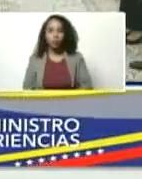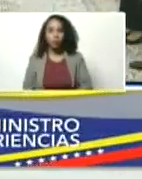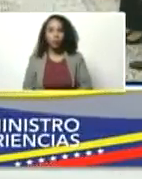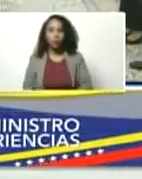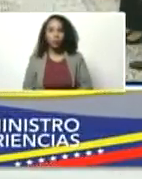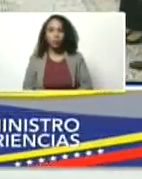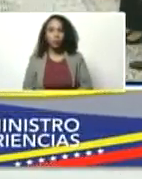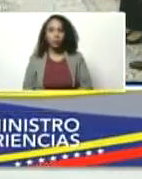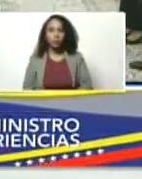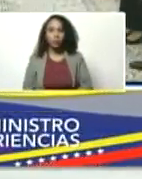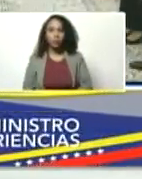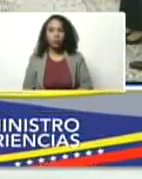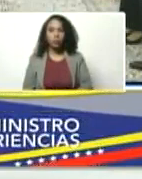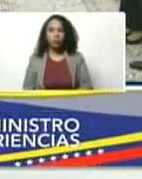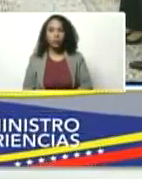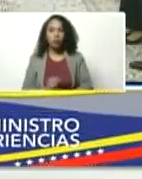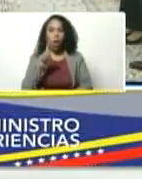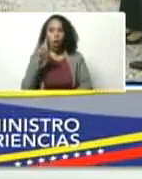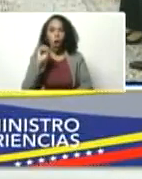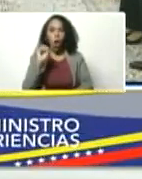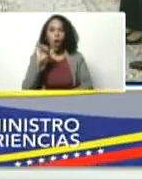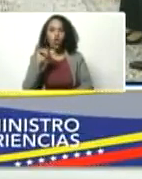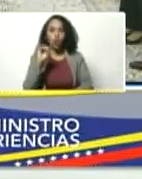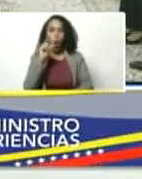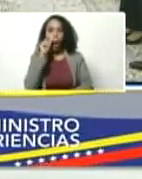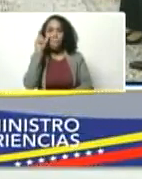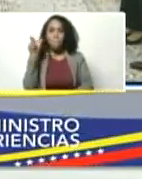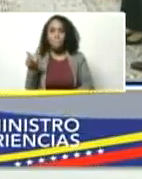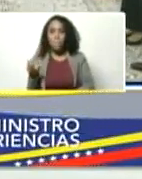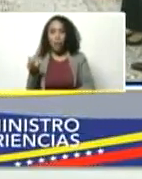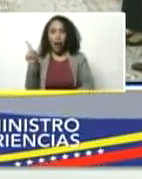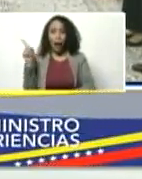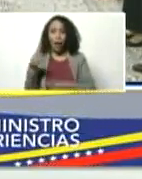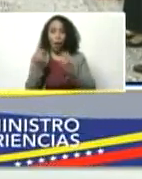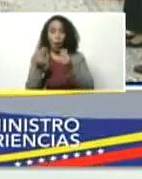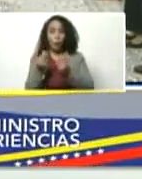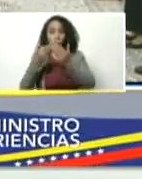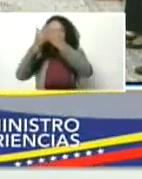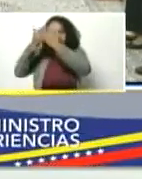2004, Loyo es economista, estudioso,